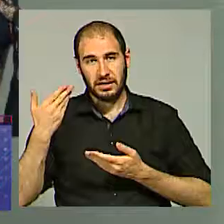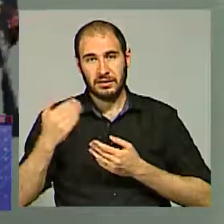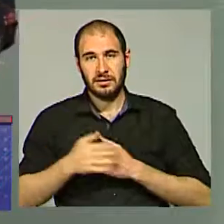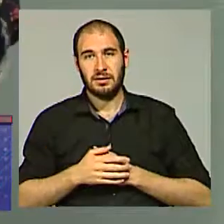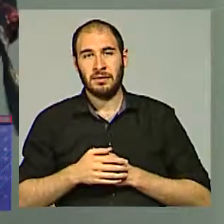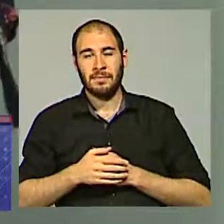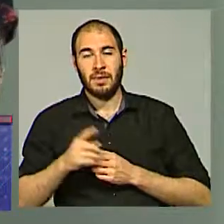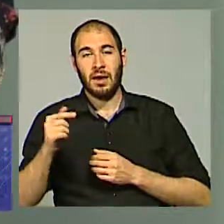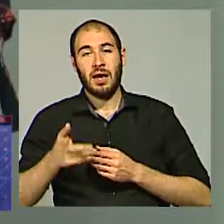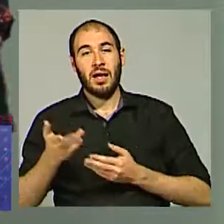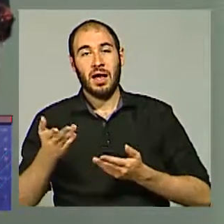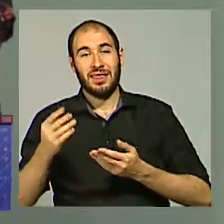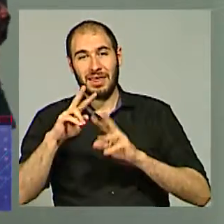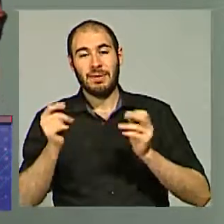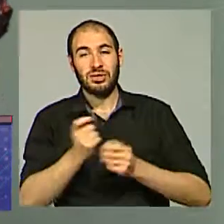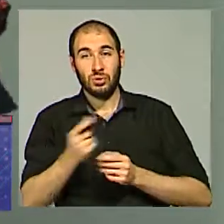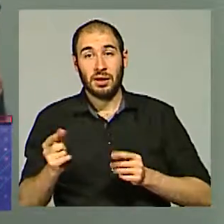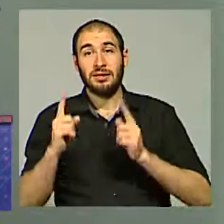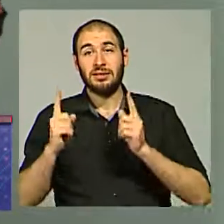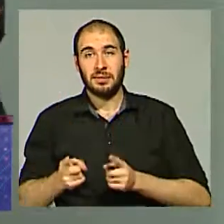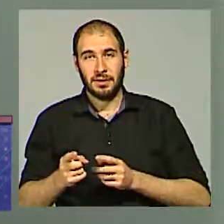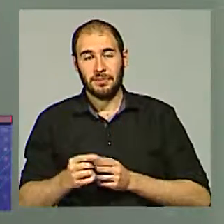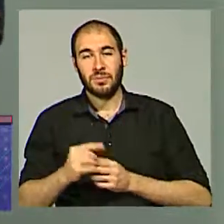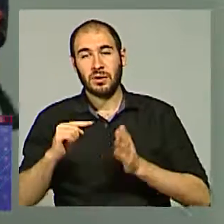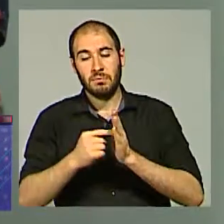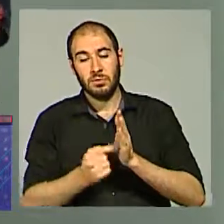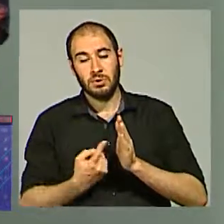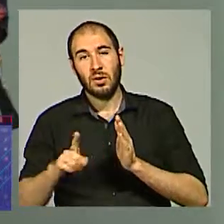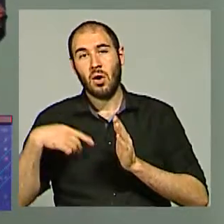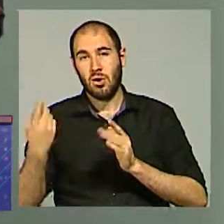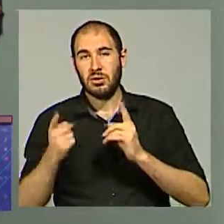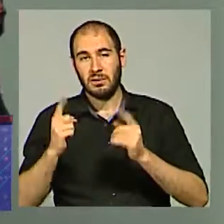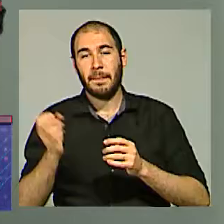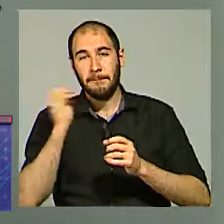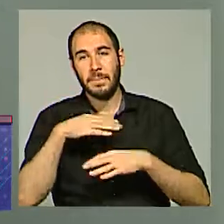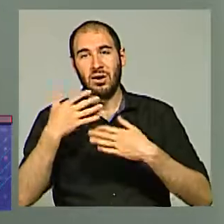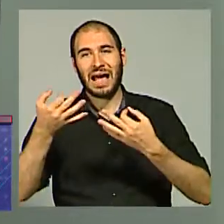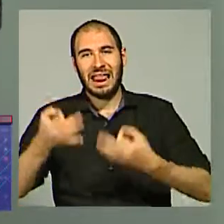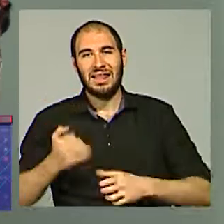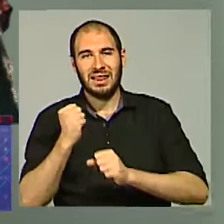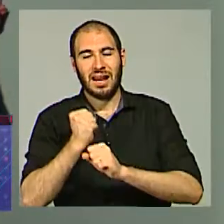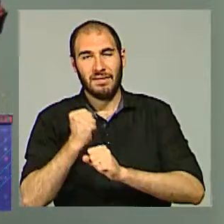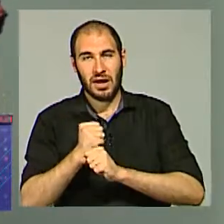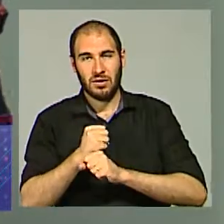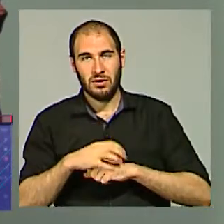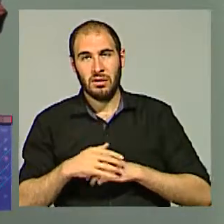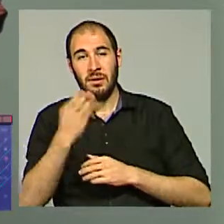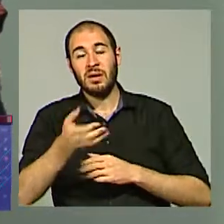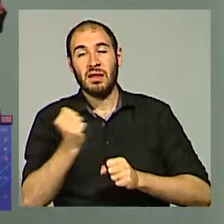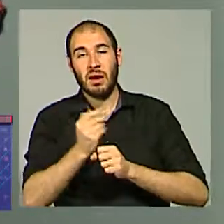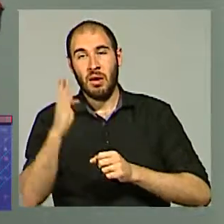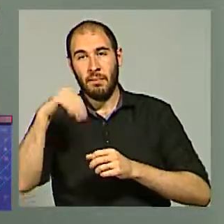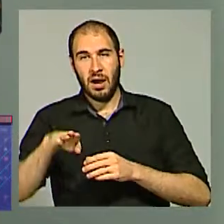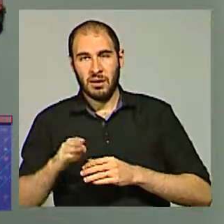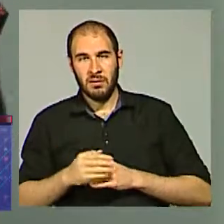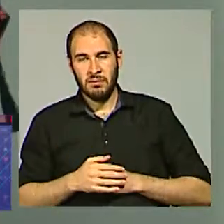que habían hecho con respecto a los salarios también hay otros ítems que tienen que ver con mejorar la calidad de trabajo de los empleados bancarios